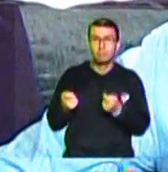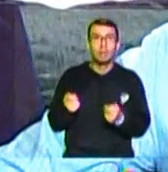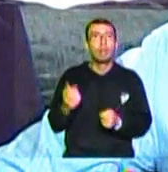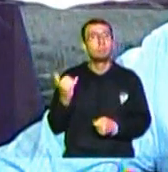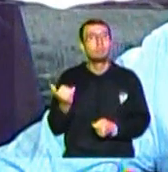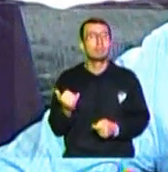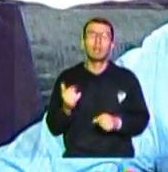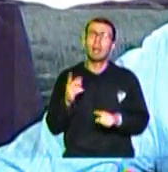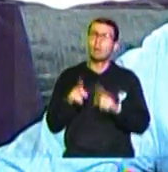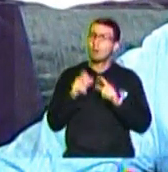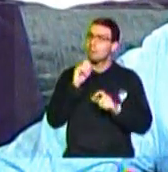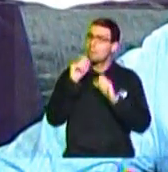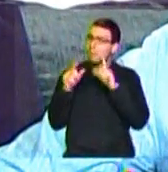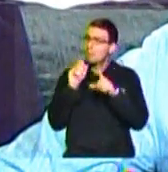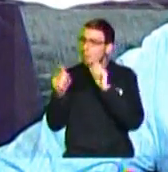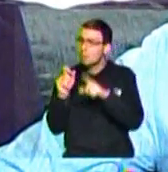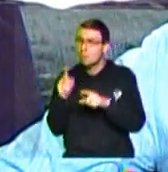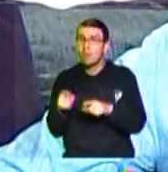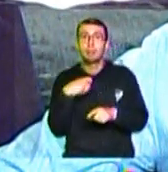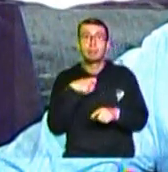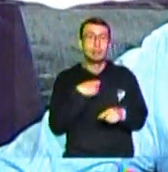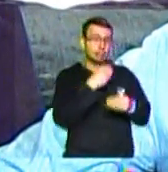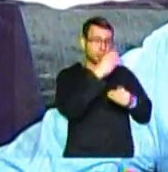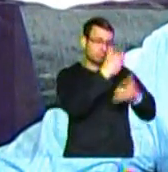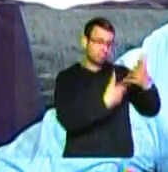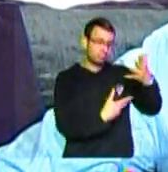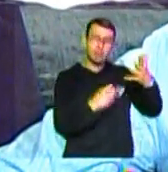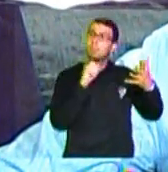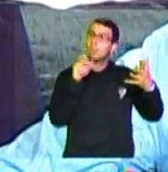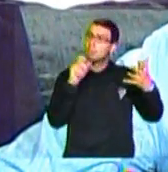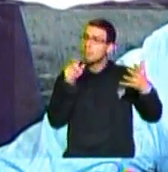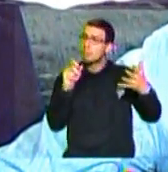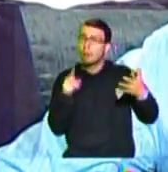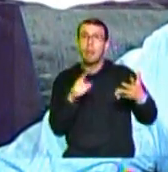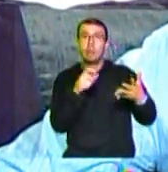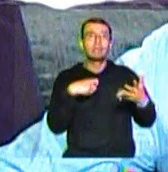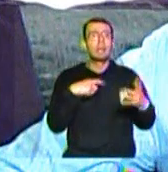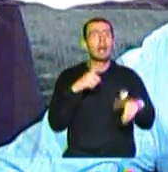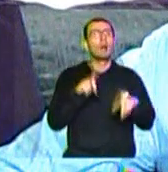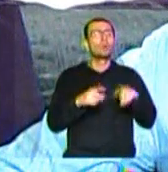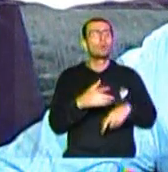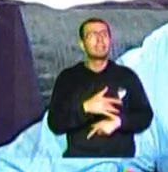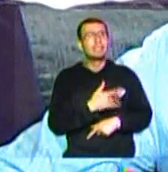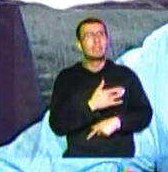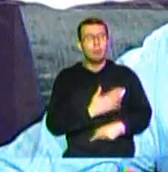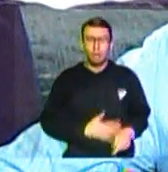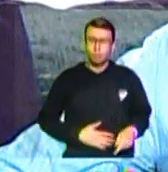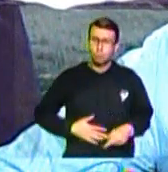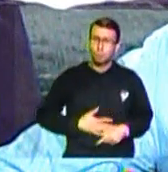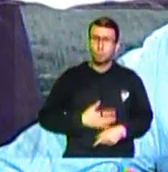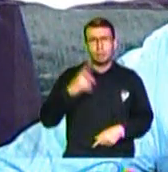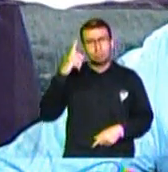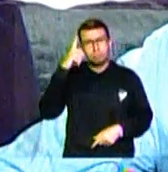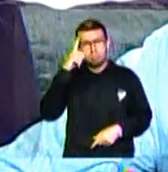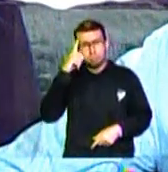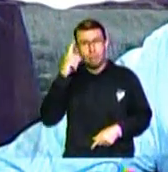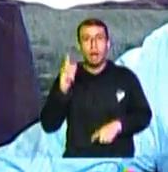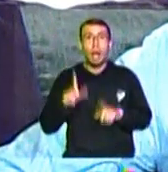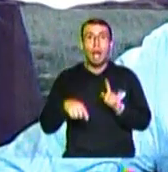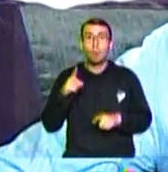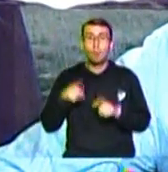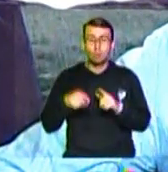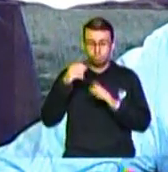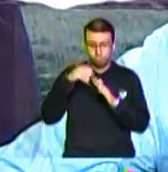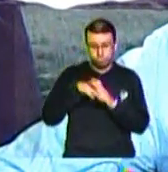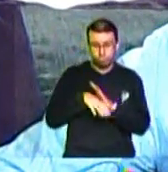y de preguntas represadas que tienen que ver con la sintomatología ginecológica en el caso de los flujos vaginales y